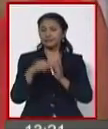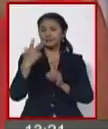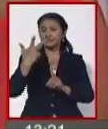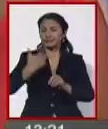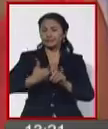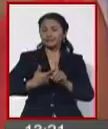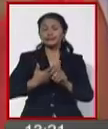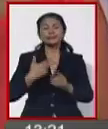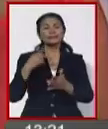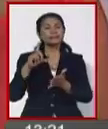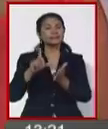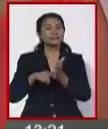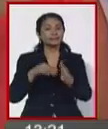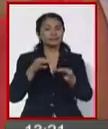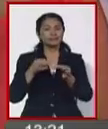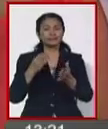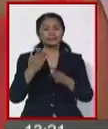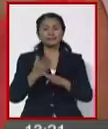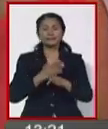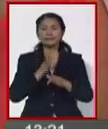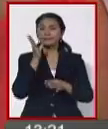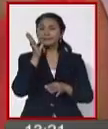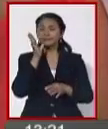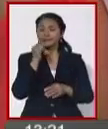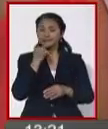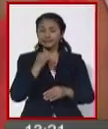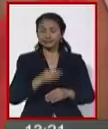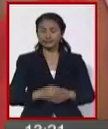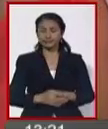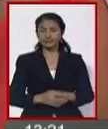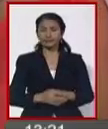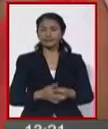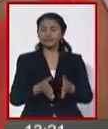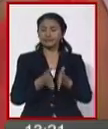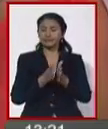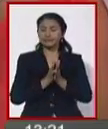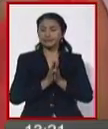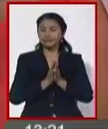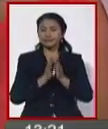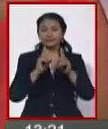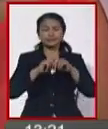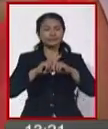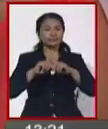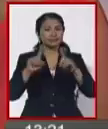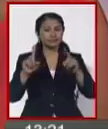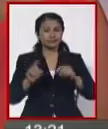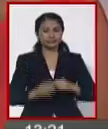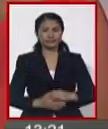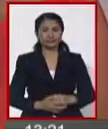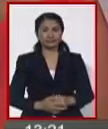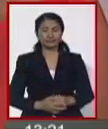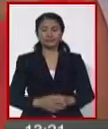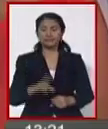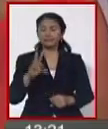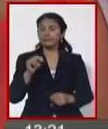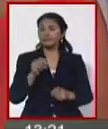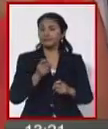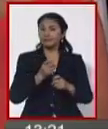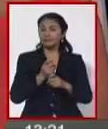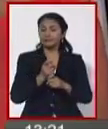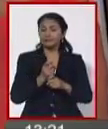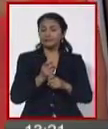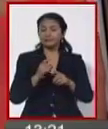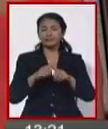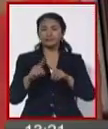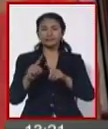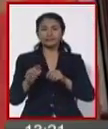tres meses en llegar. Pero yo, como madre, yo creía que mi hijita era diferente. No le afectó nada en el